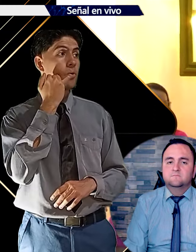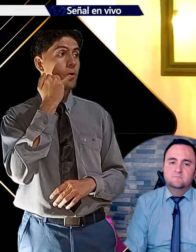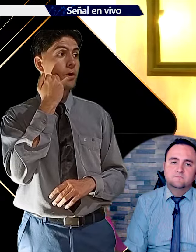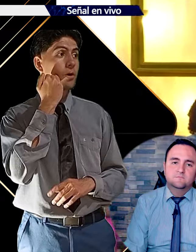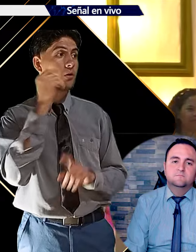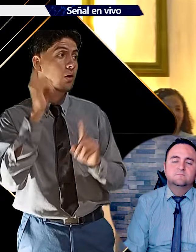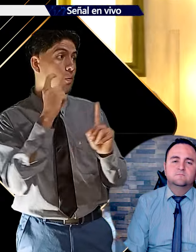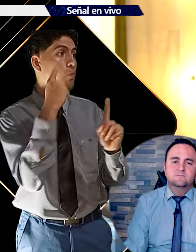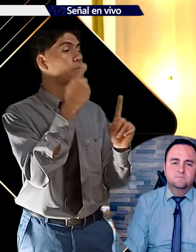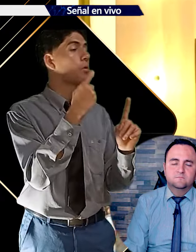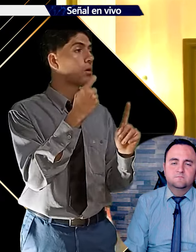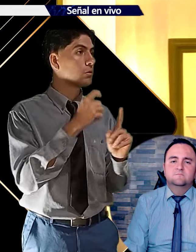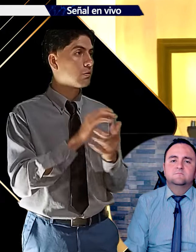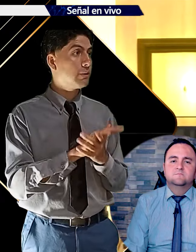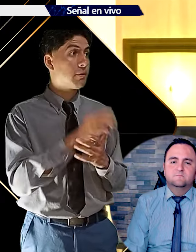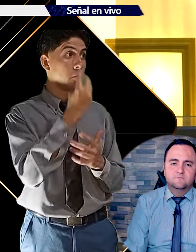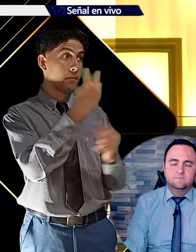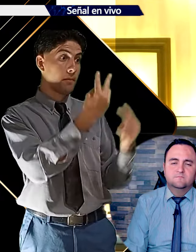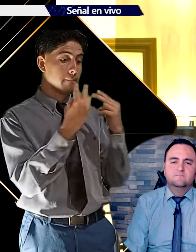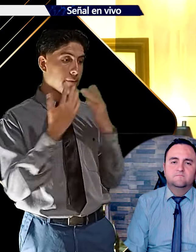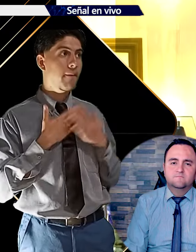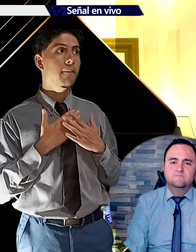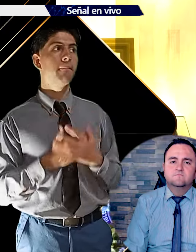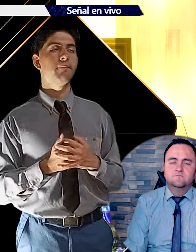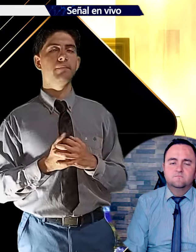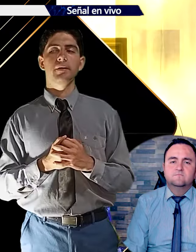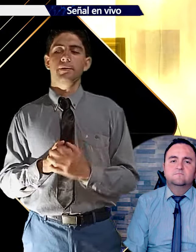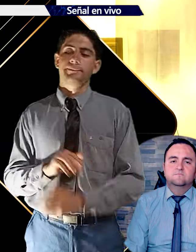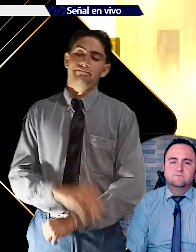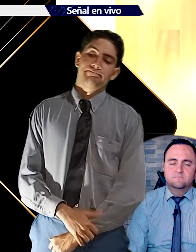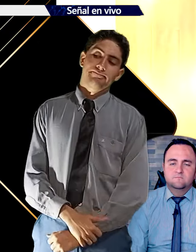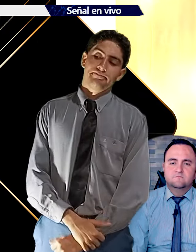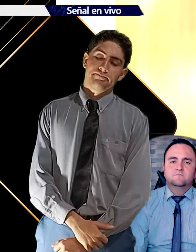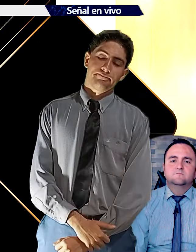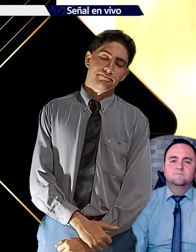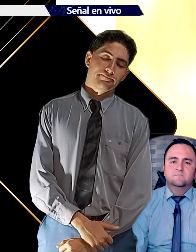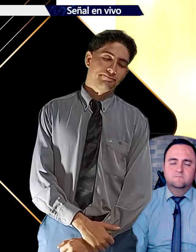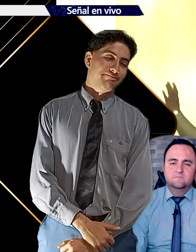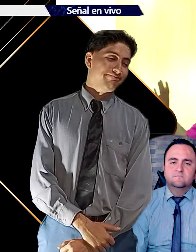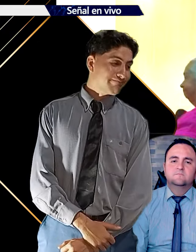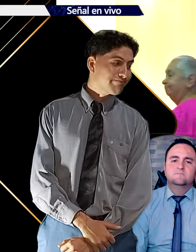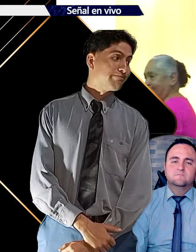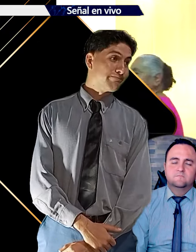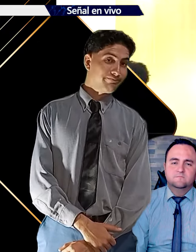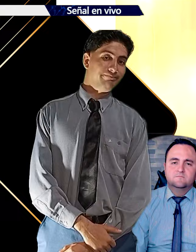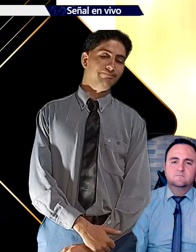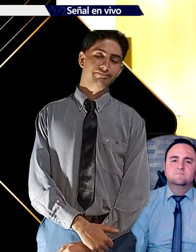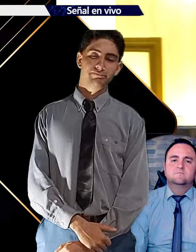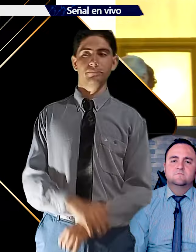muchachas tras de él. Y me está mirando es a mí. Porque para ilusas, las muchachas en esa edad.